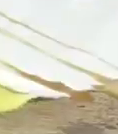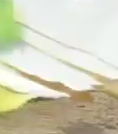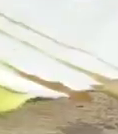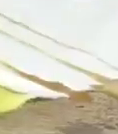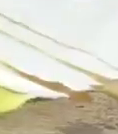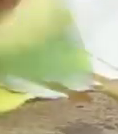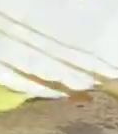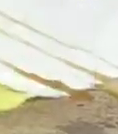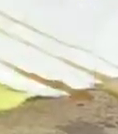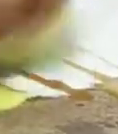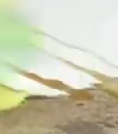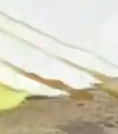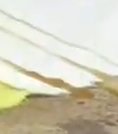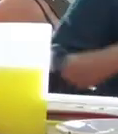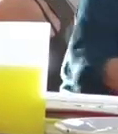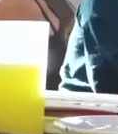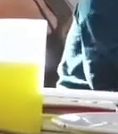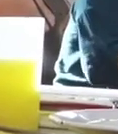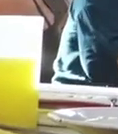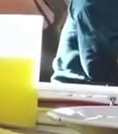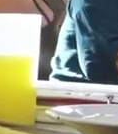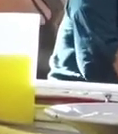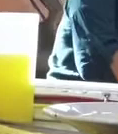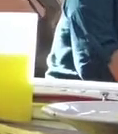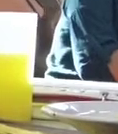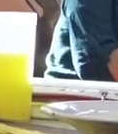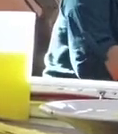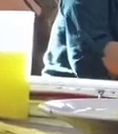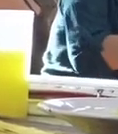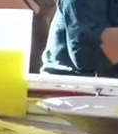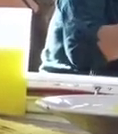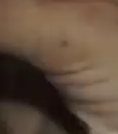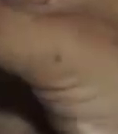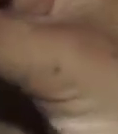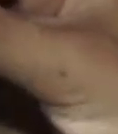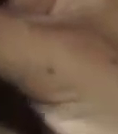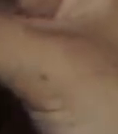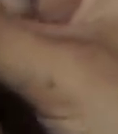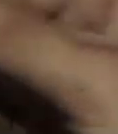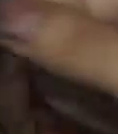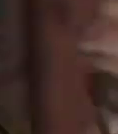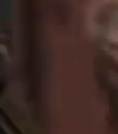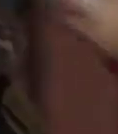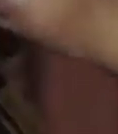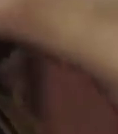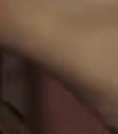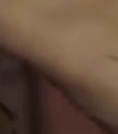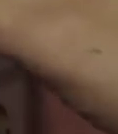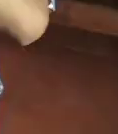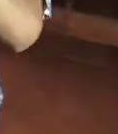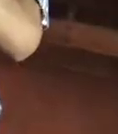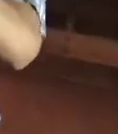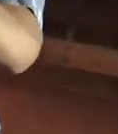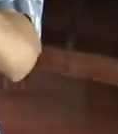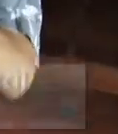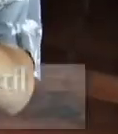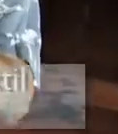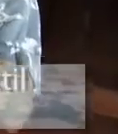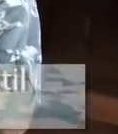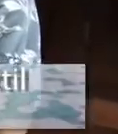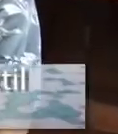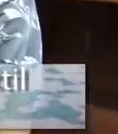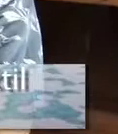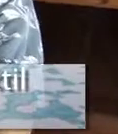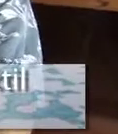de último año de la carrera para dar vida a cada una de las colecciones, en su mayoría dedicadas al año de la UNA por la Madre